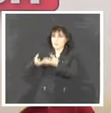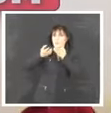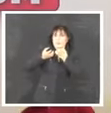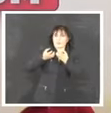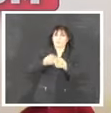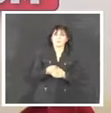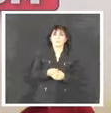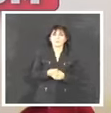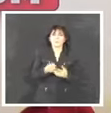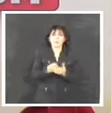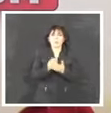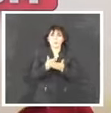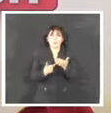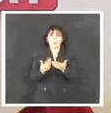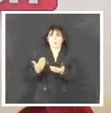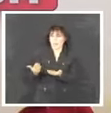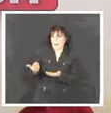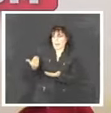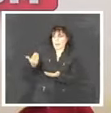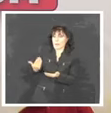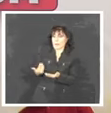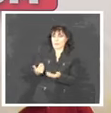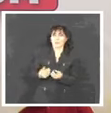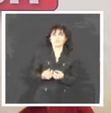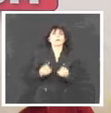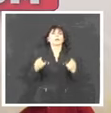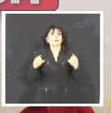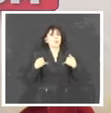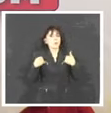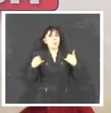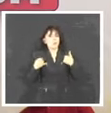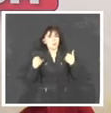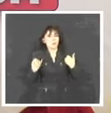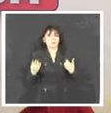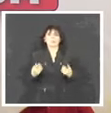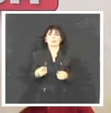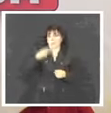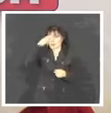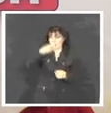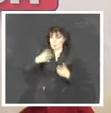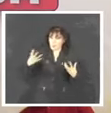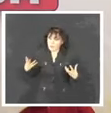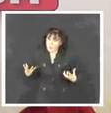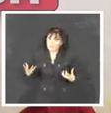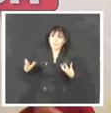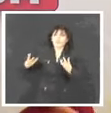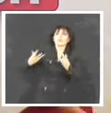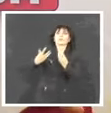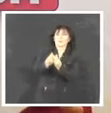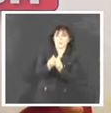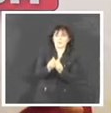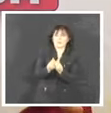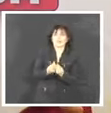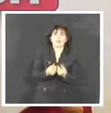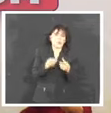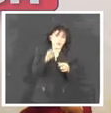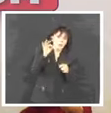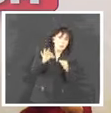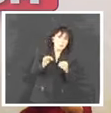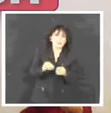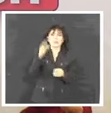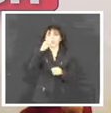Futuro que se llame Jóvenes Unen a México. Y vamos a darle opciones de cultura,